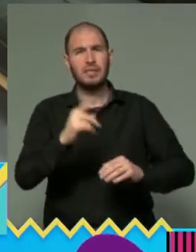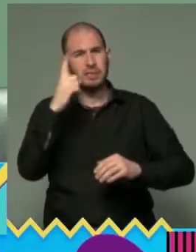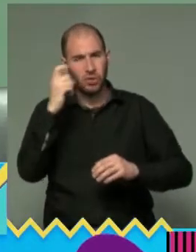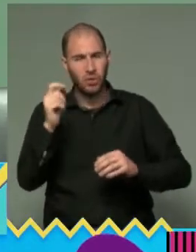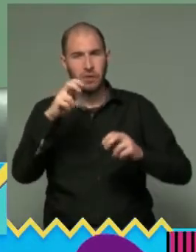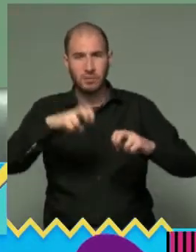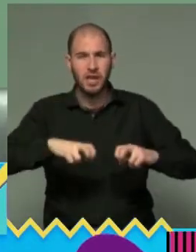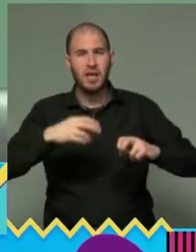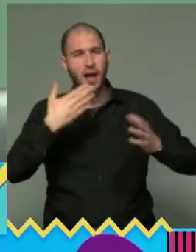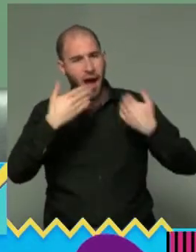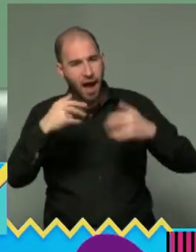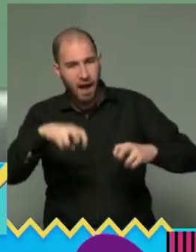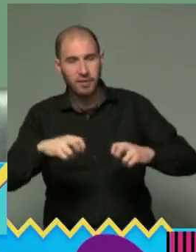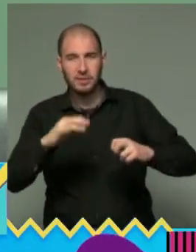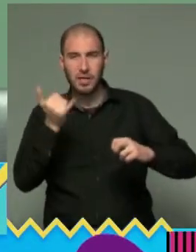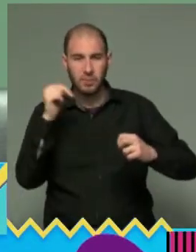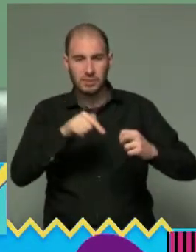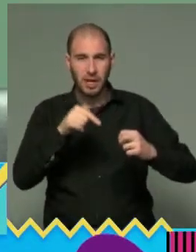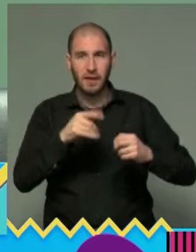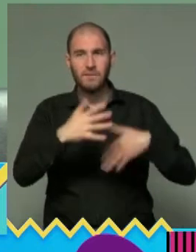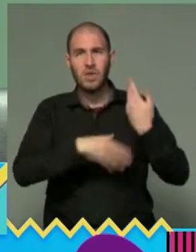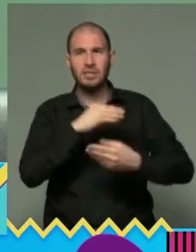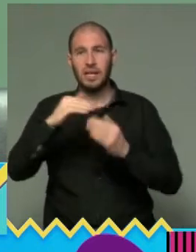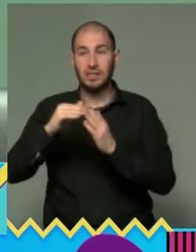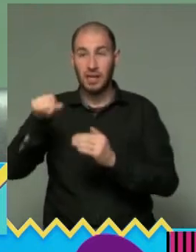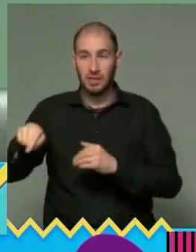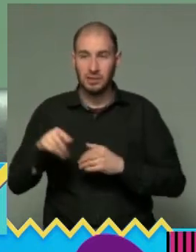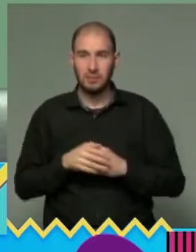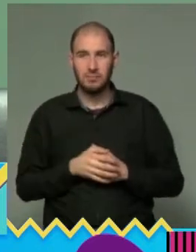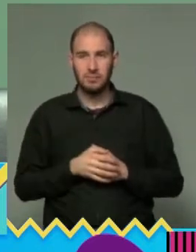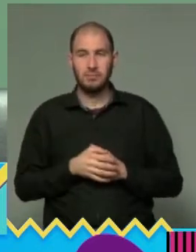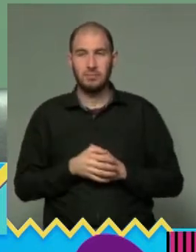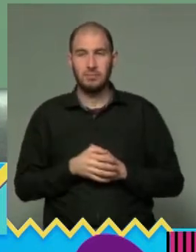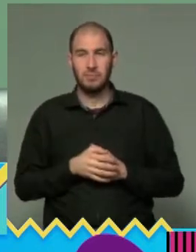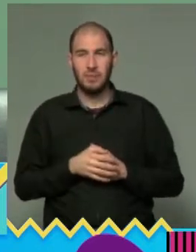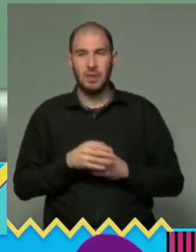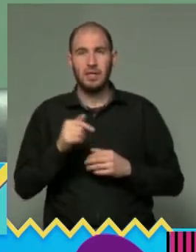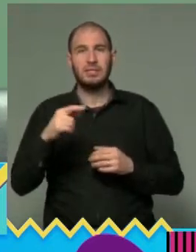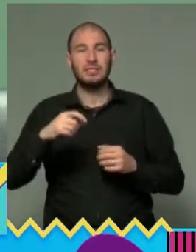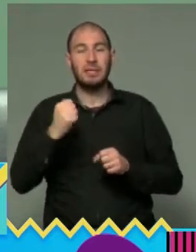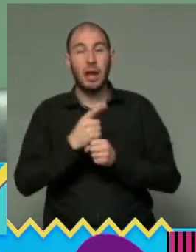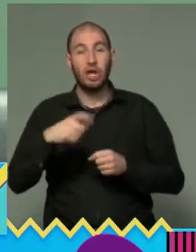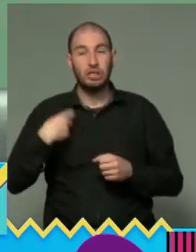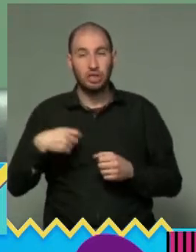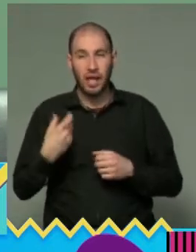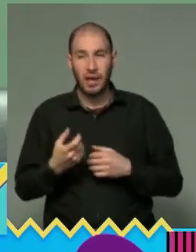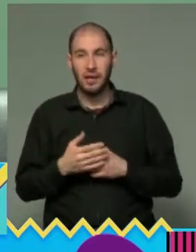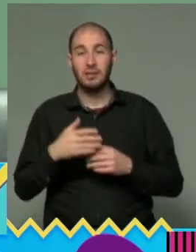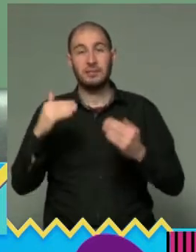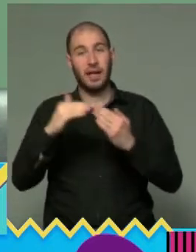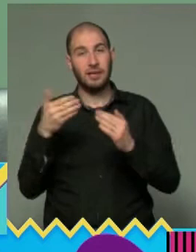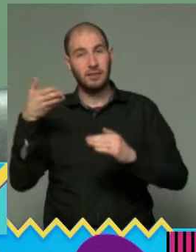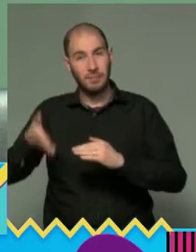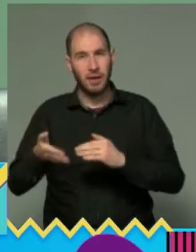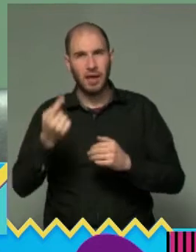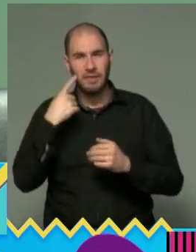psicóloga, habla con el nene, se da cuenta que hay una situación de violencia en la casa. Bien. Trabajadora social va a la casa y